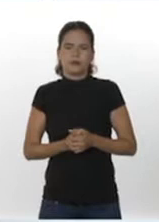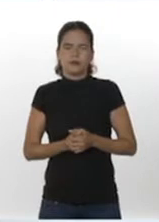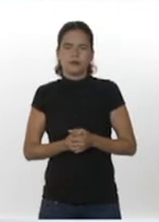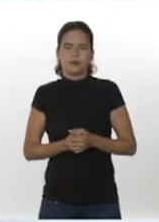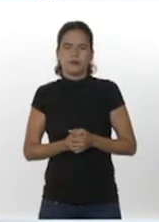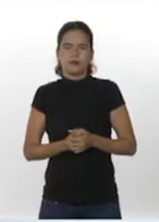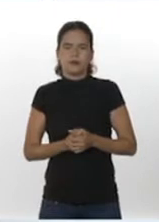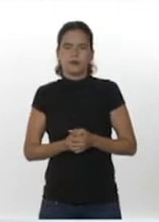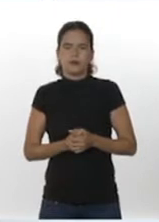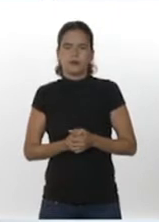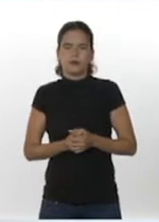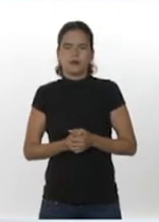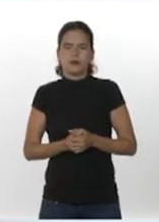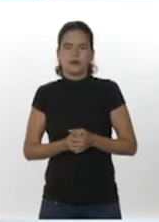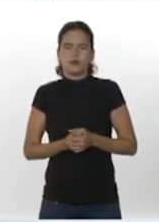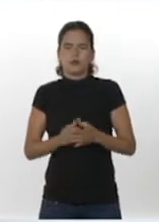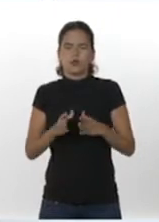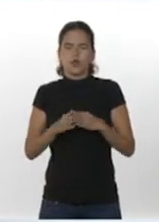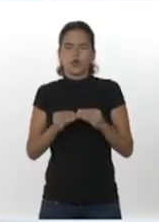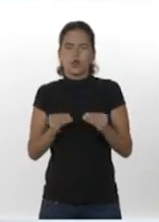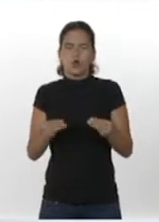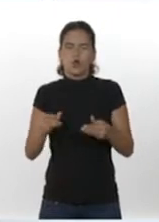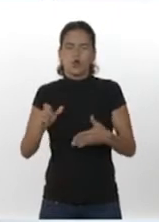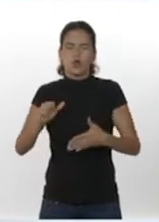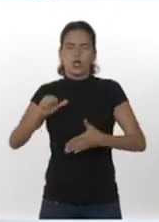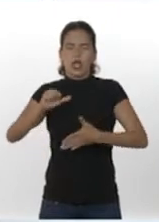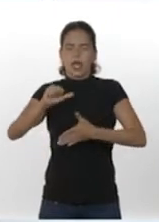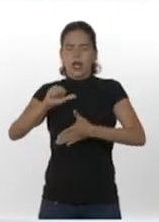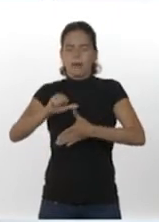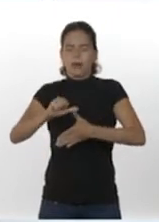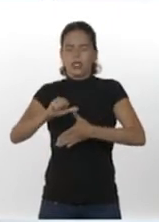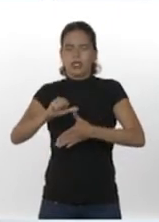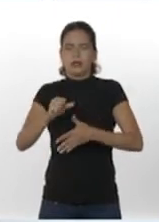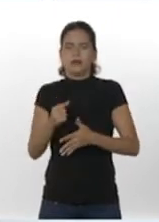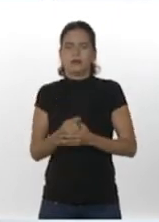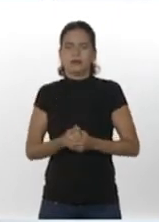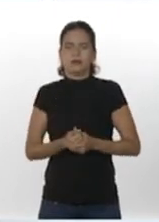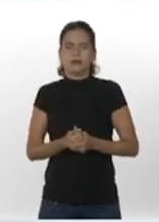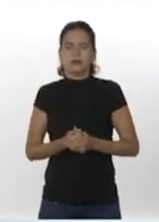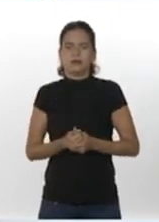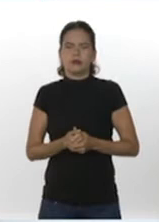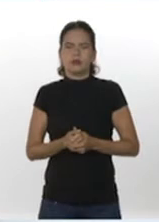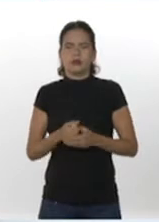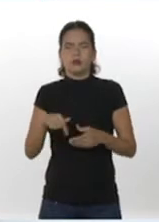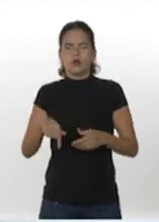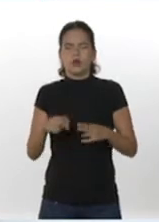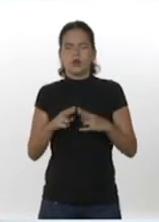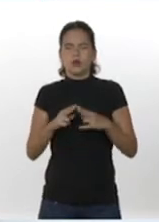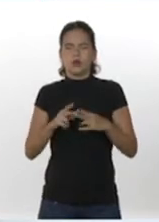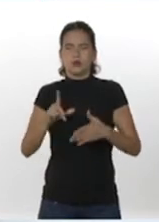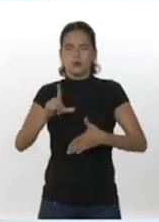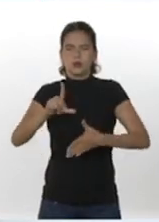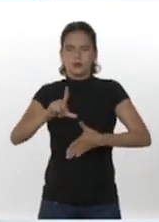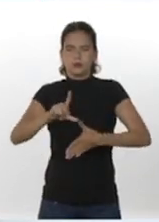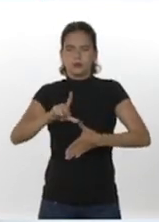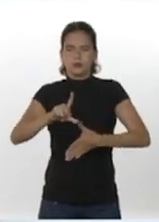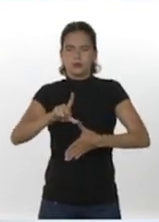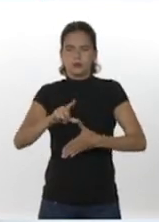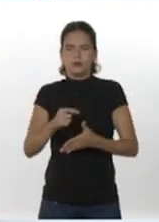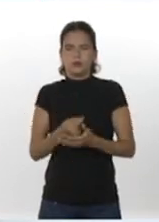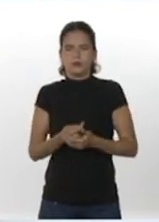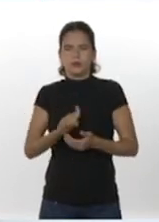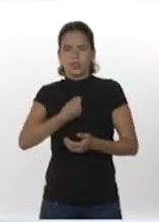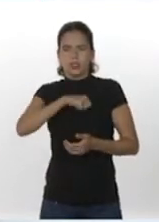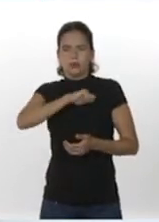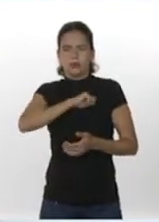visualizar. Todo lo que es el territorio americano, de lo que hoy conocemos como América Latina, es español,